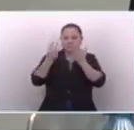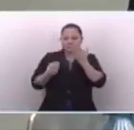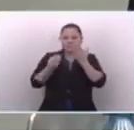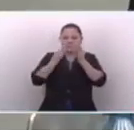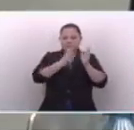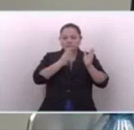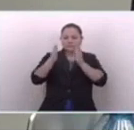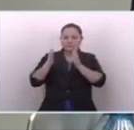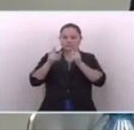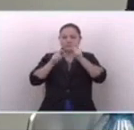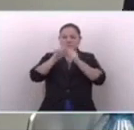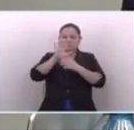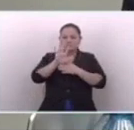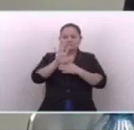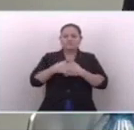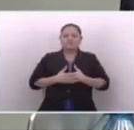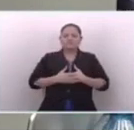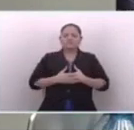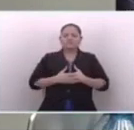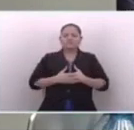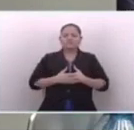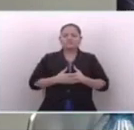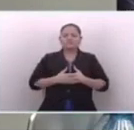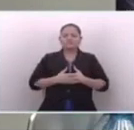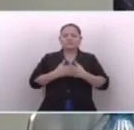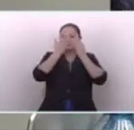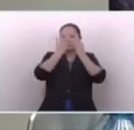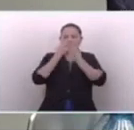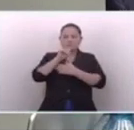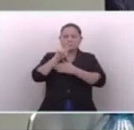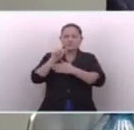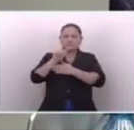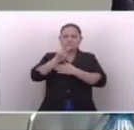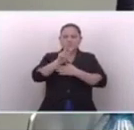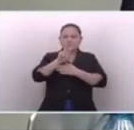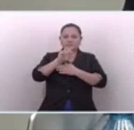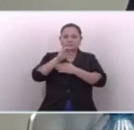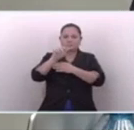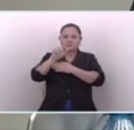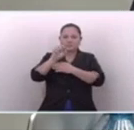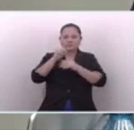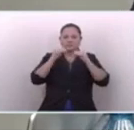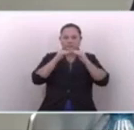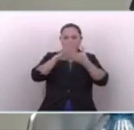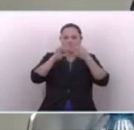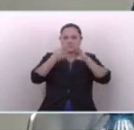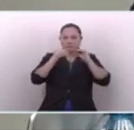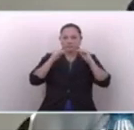renunciar a la presidencia de la comisión o simplemente lo retiraron. Ahí